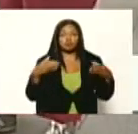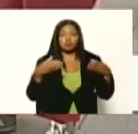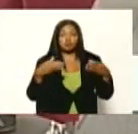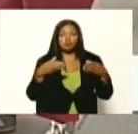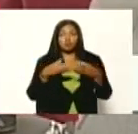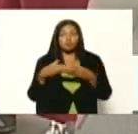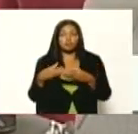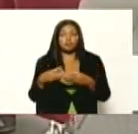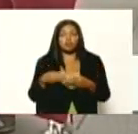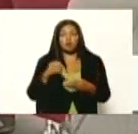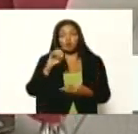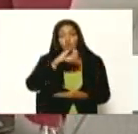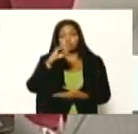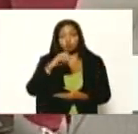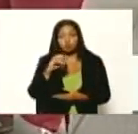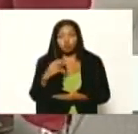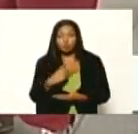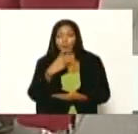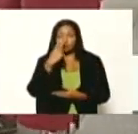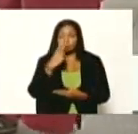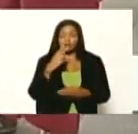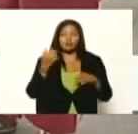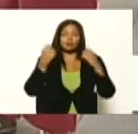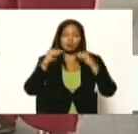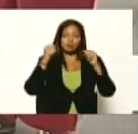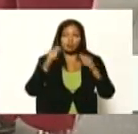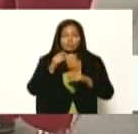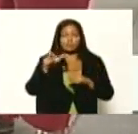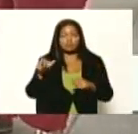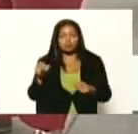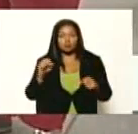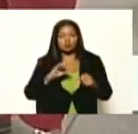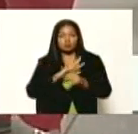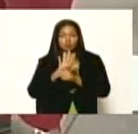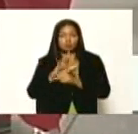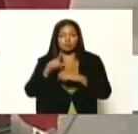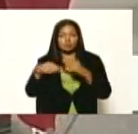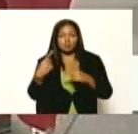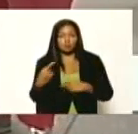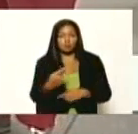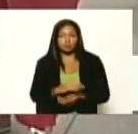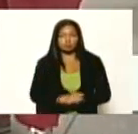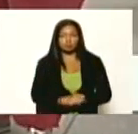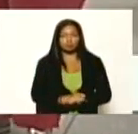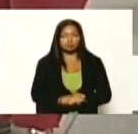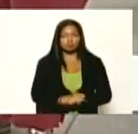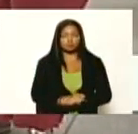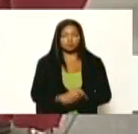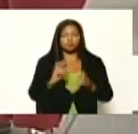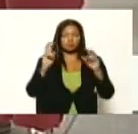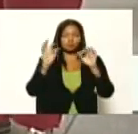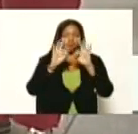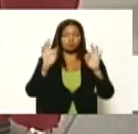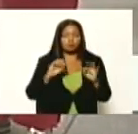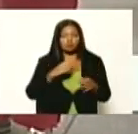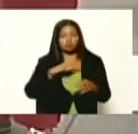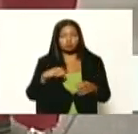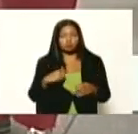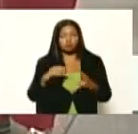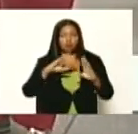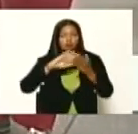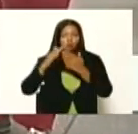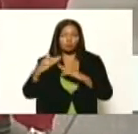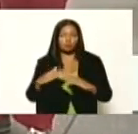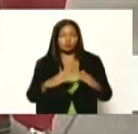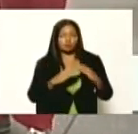de ozono, ¿verdad?, para la rehabilitación de los pacientes post-COVID. Eso para nosotros, bueno, para la